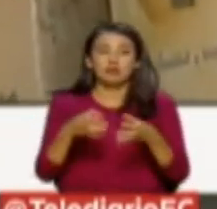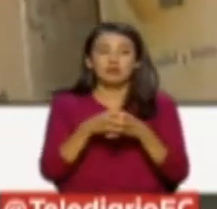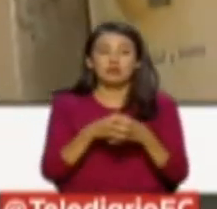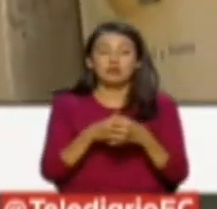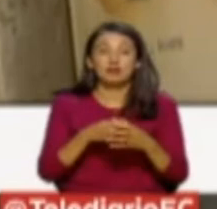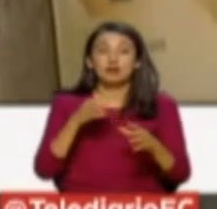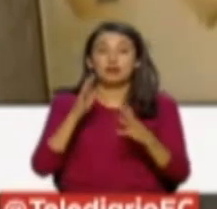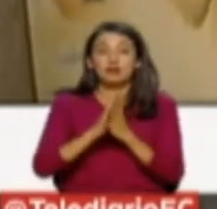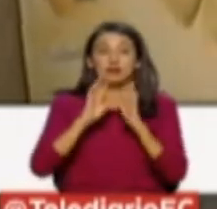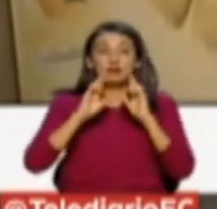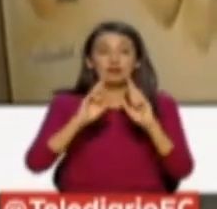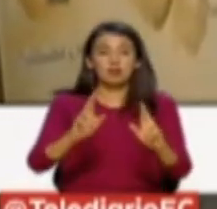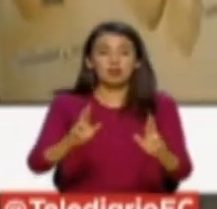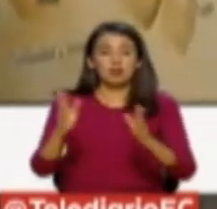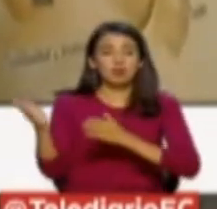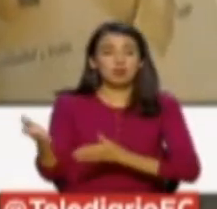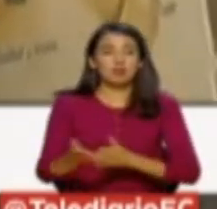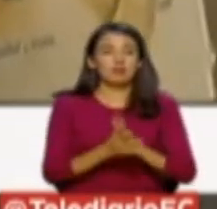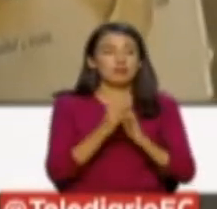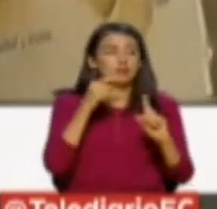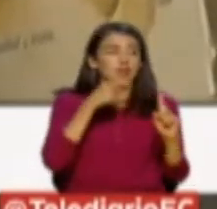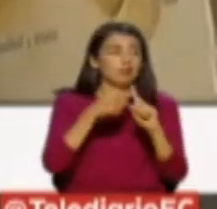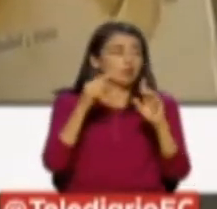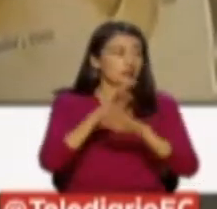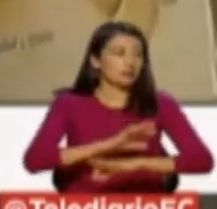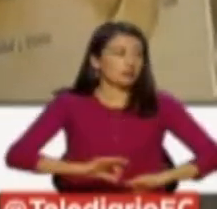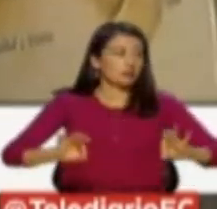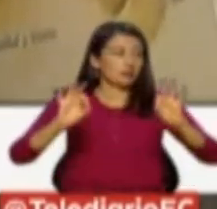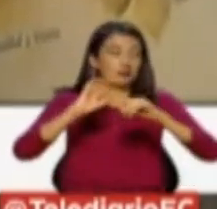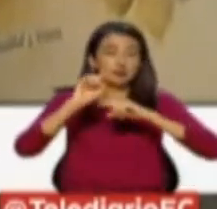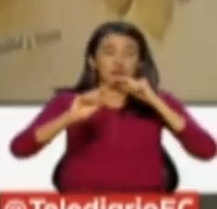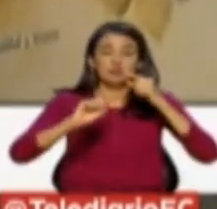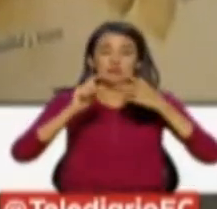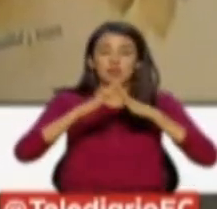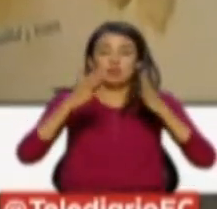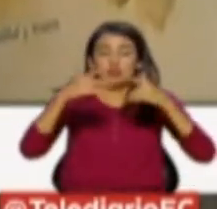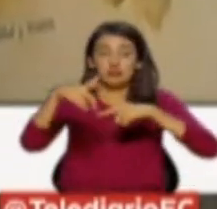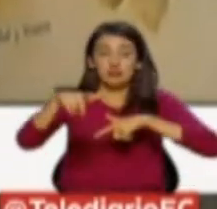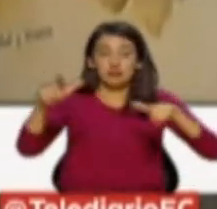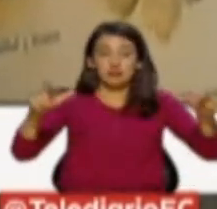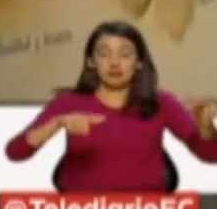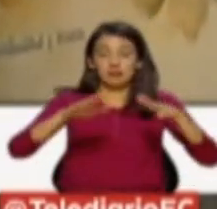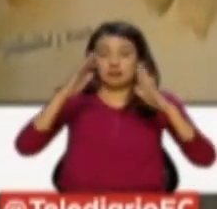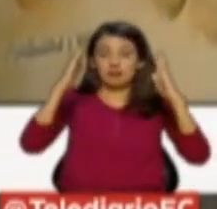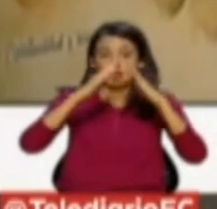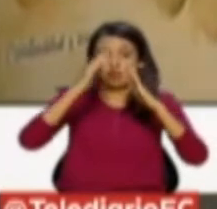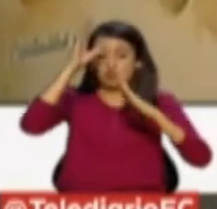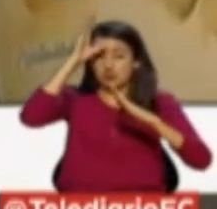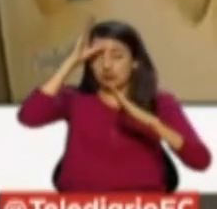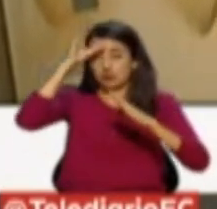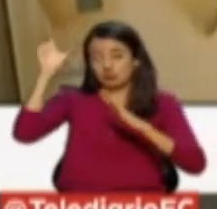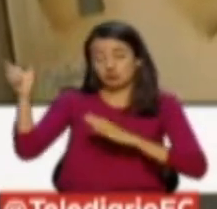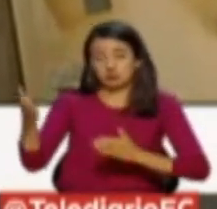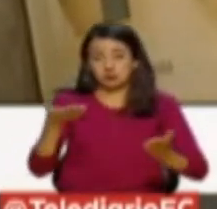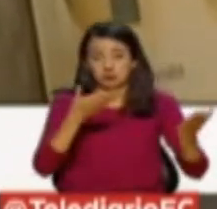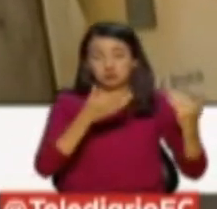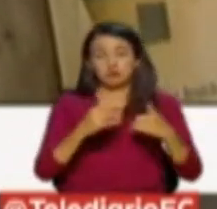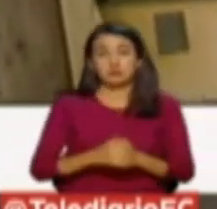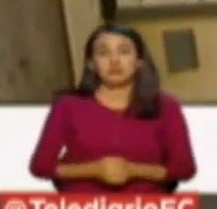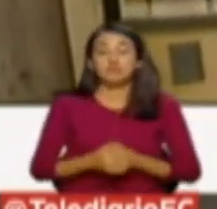positivo que a través del apoyo de la casa de la cultura se esté dando espacio a este tipo de expresión artística